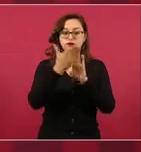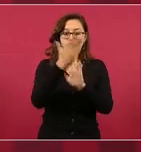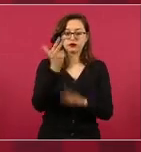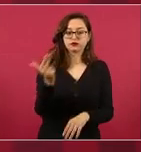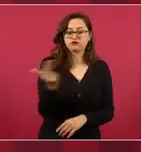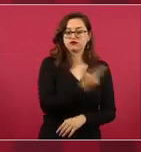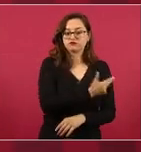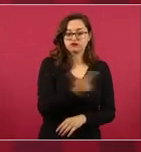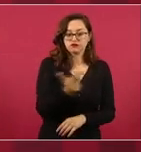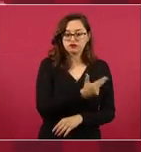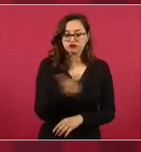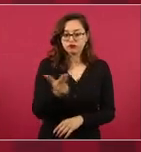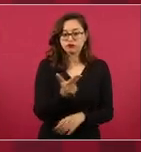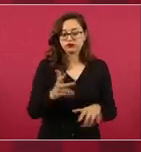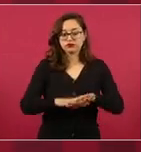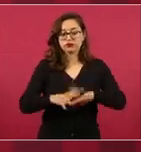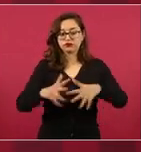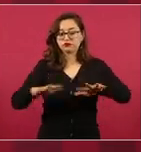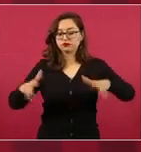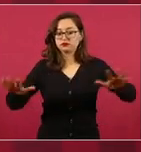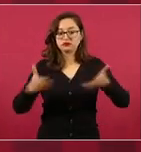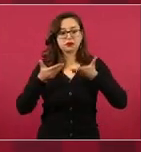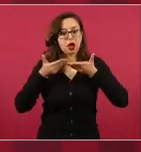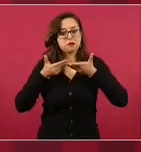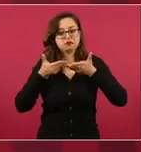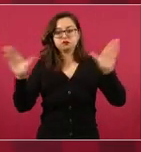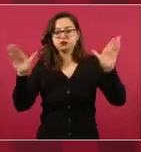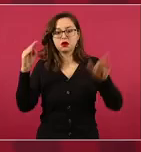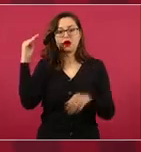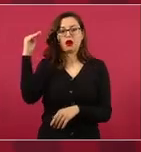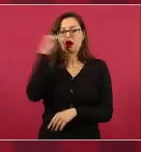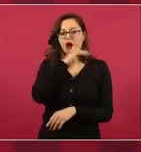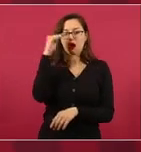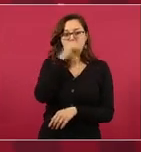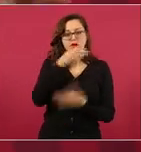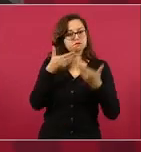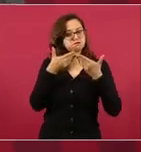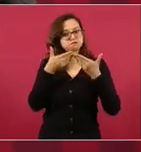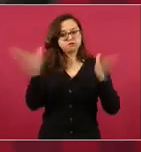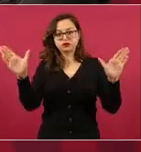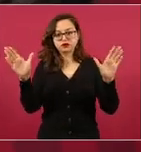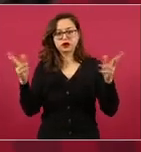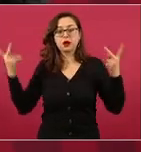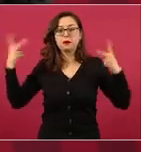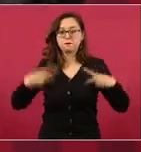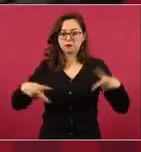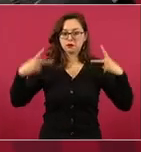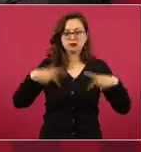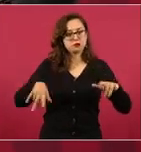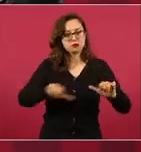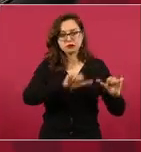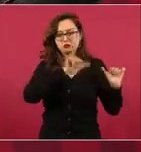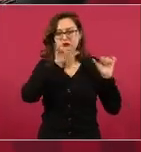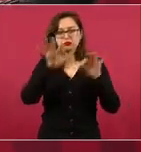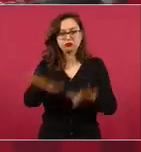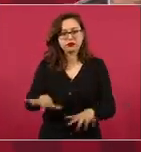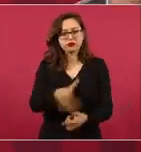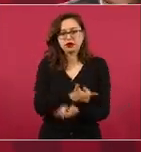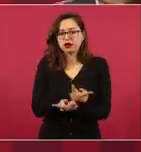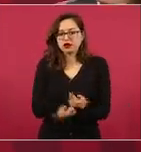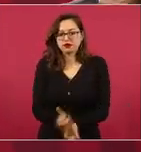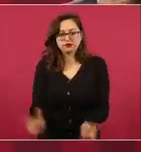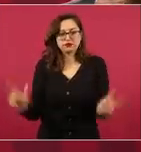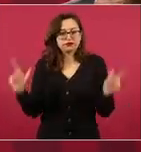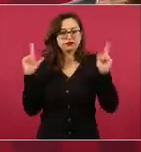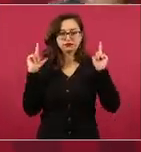y es una playa pública, porque lo que queremos también es que la gente pueda disfrutar de las